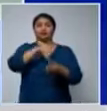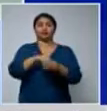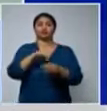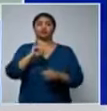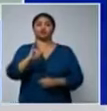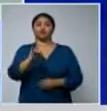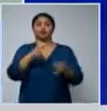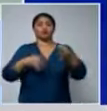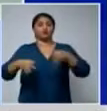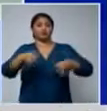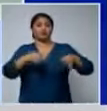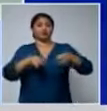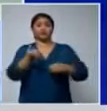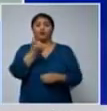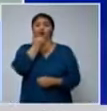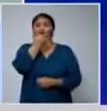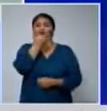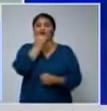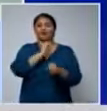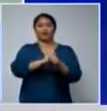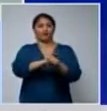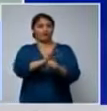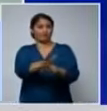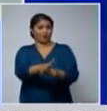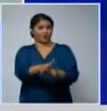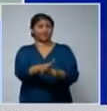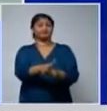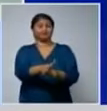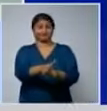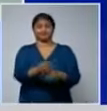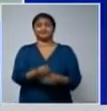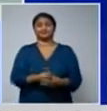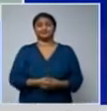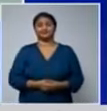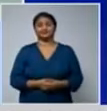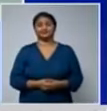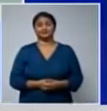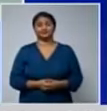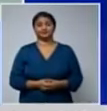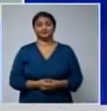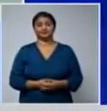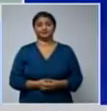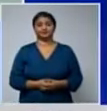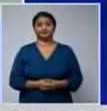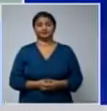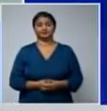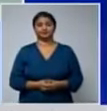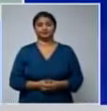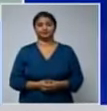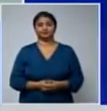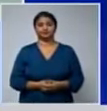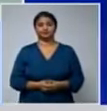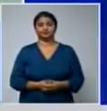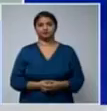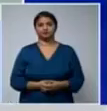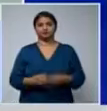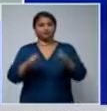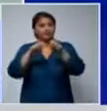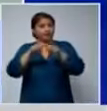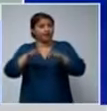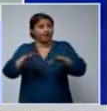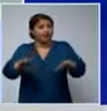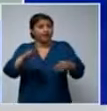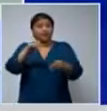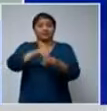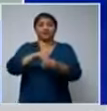municipios, y realmente donde tiene la transmisión, a pesar de esta dispersión en 6 municipios,